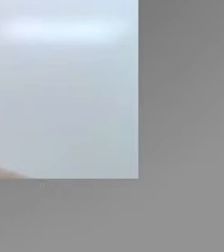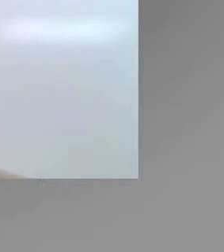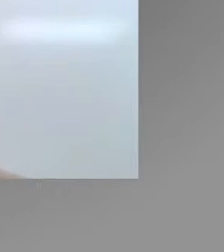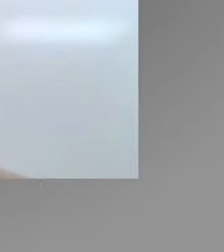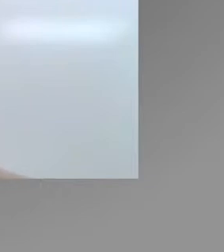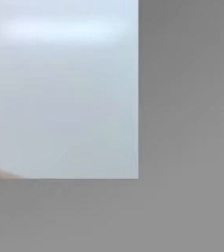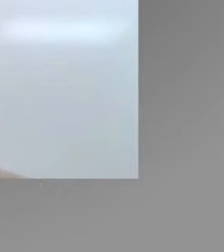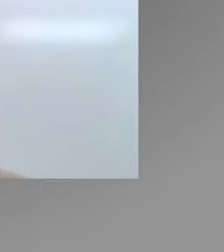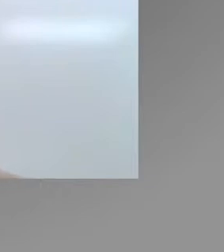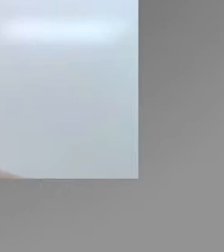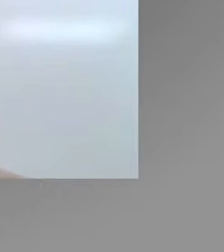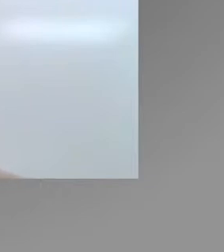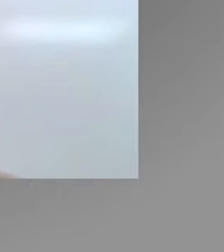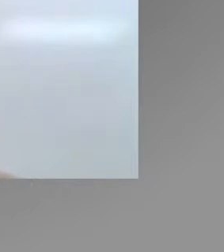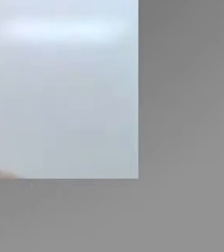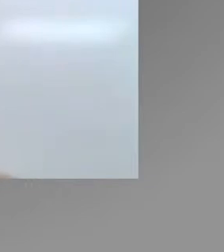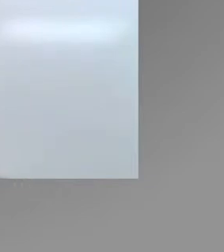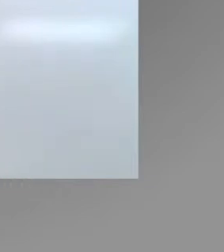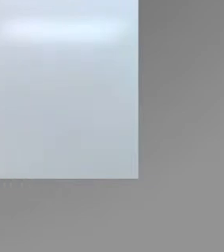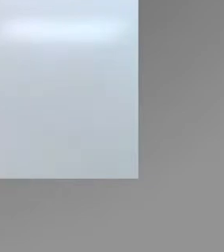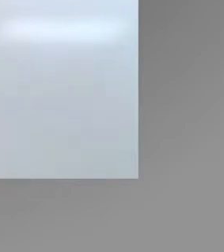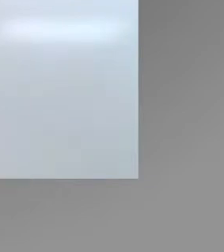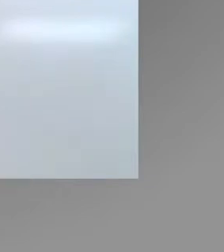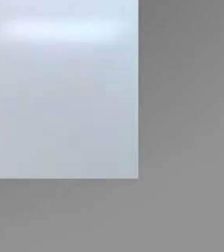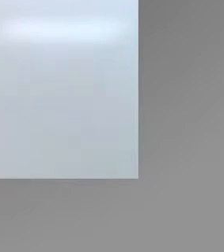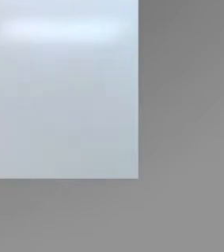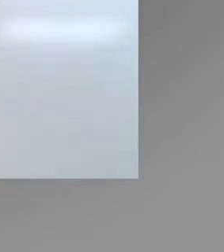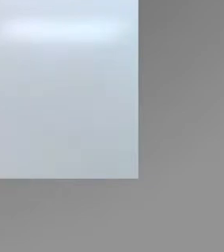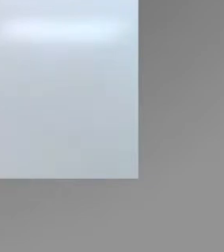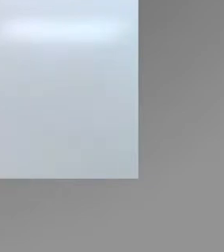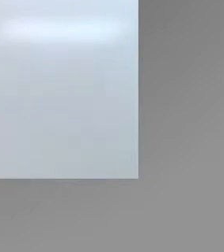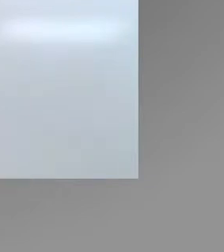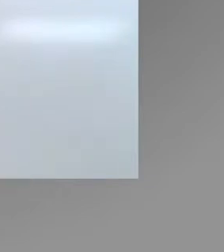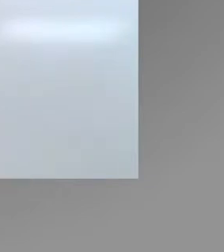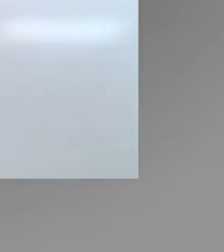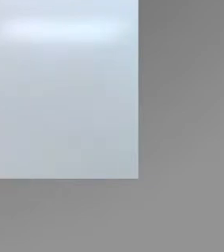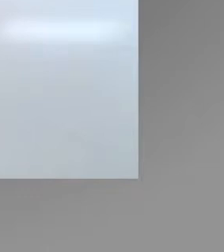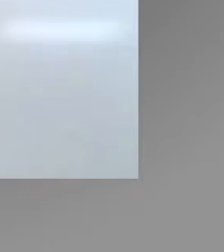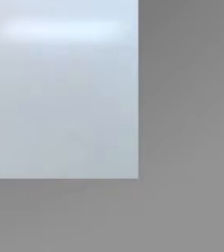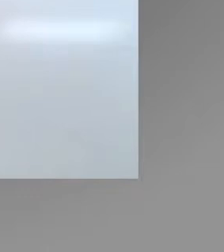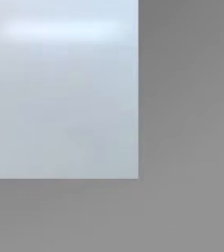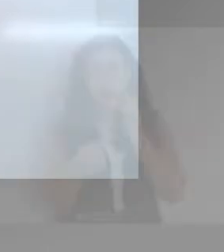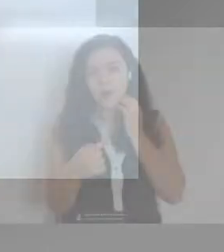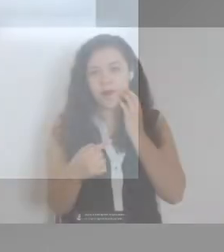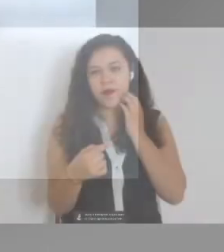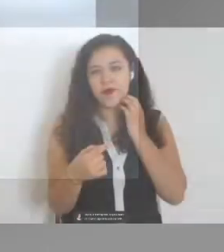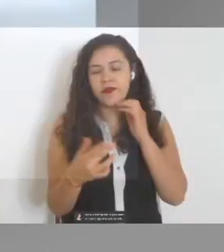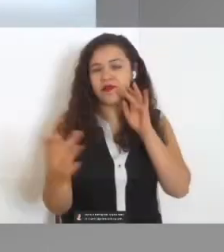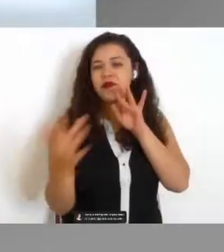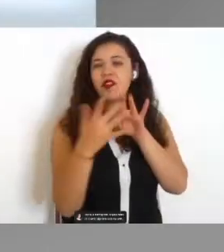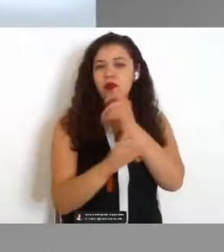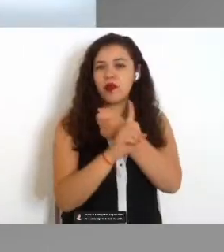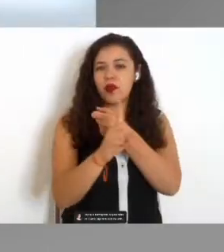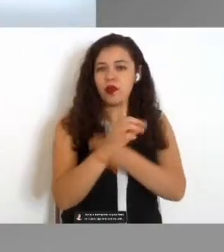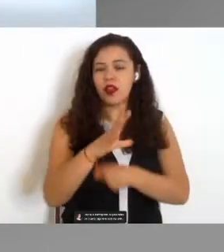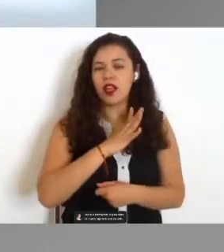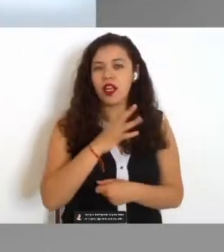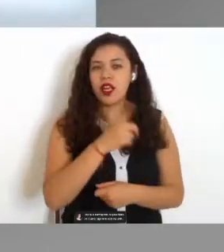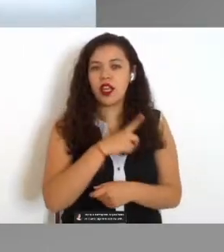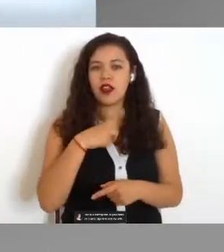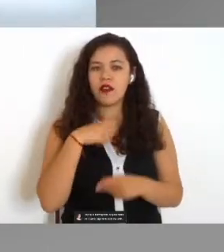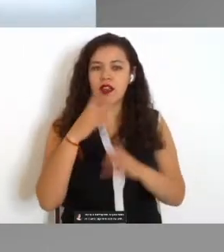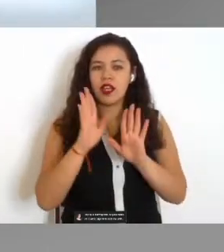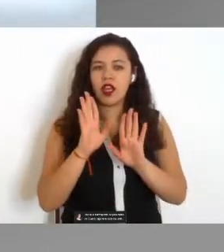específicos en este tema que contribuya a conocer de cerca la problemática, se trata de ir más allá, de